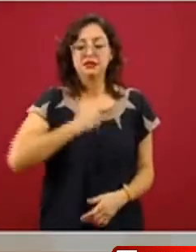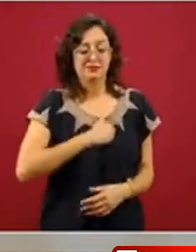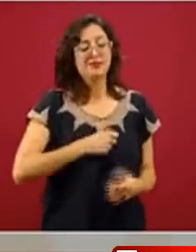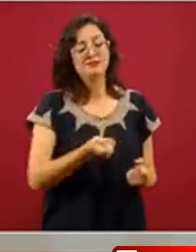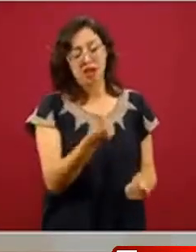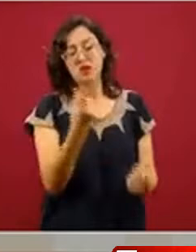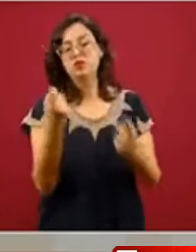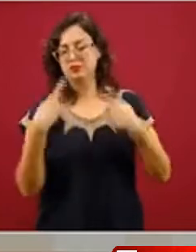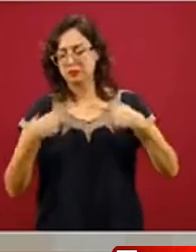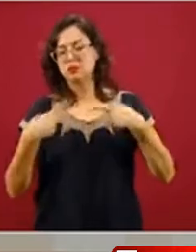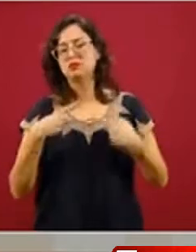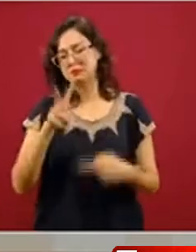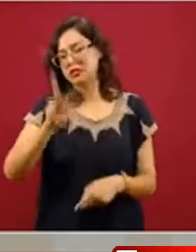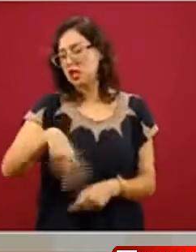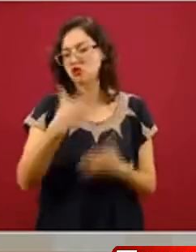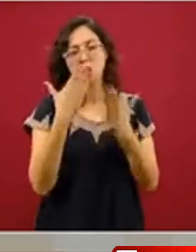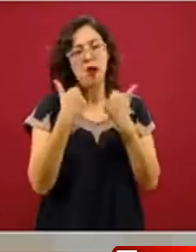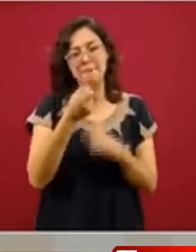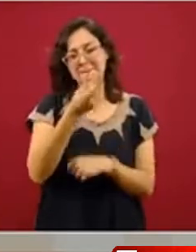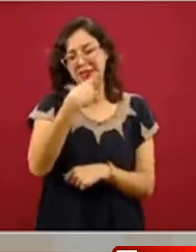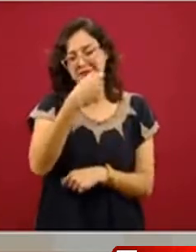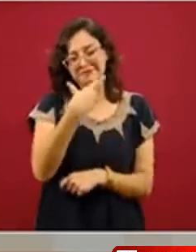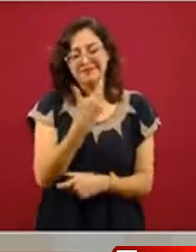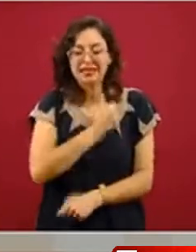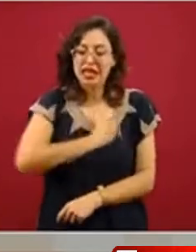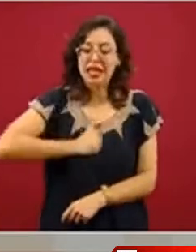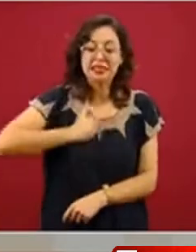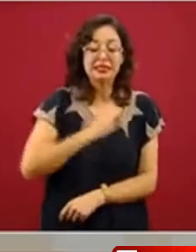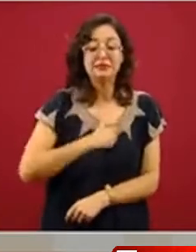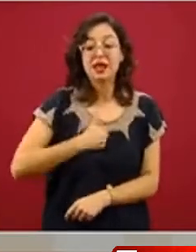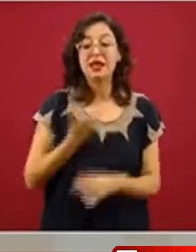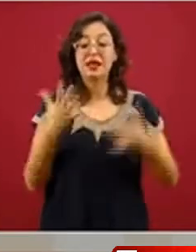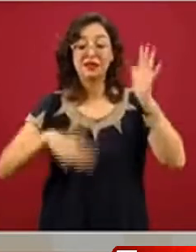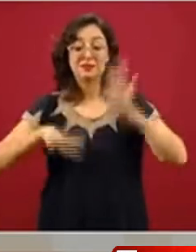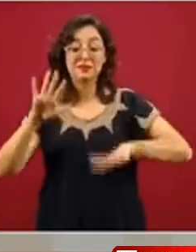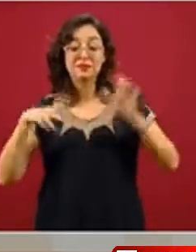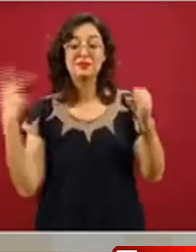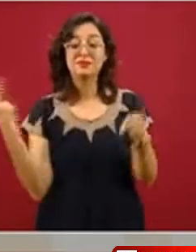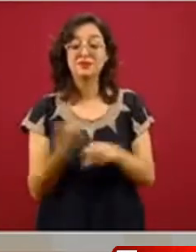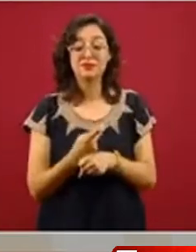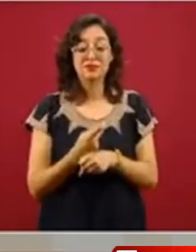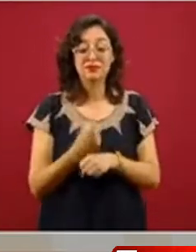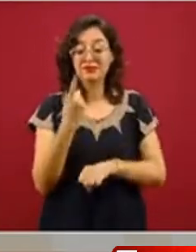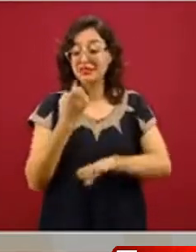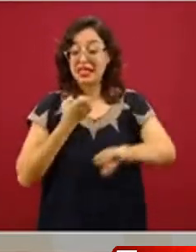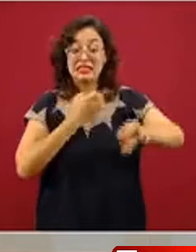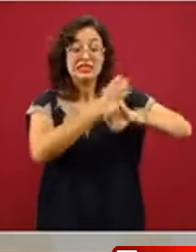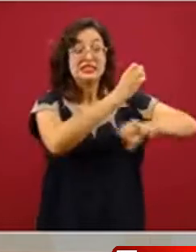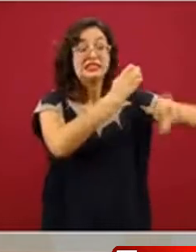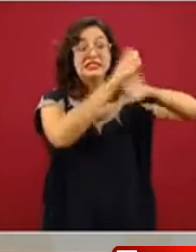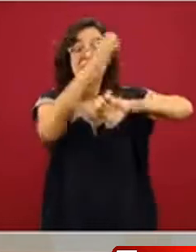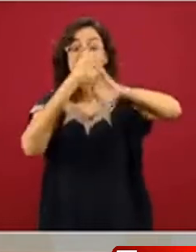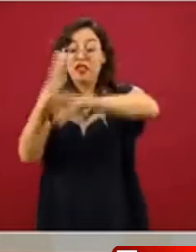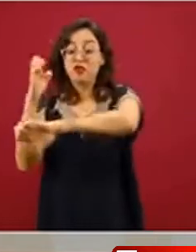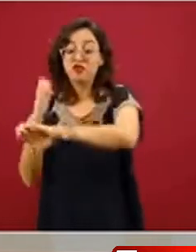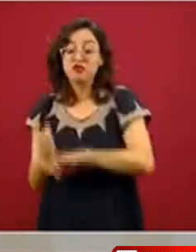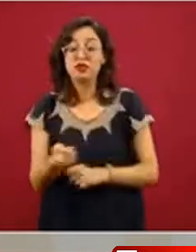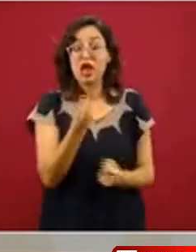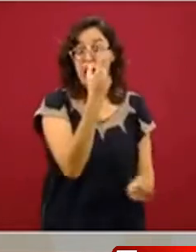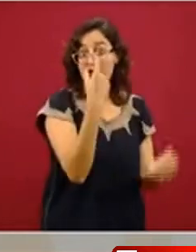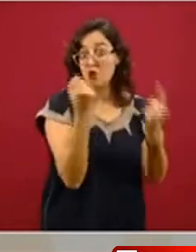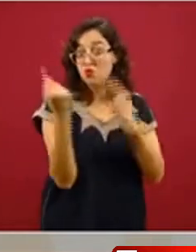sido lento, y a veces en el nivel local, lo hemos dicho una y otra vez, existen malas prácticas que vienen de